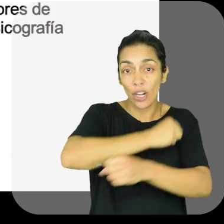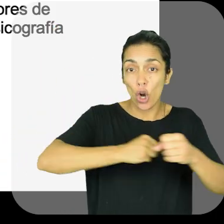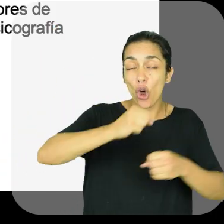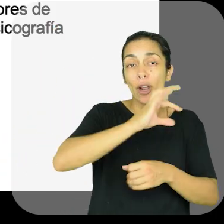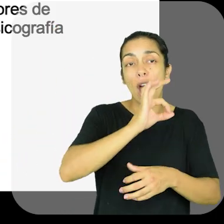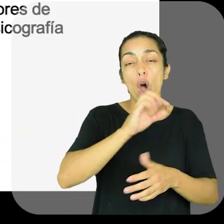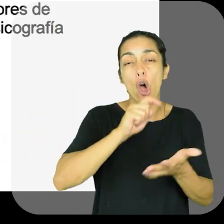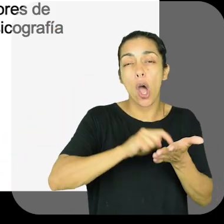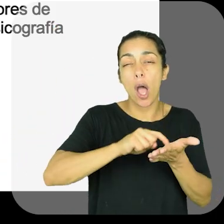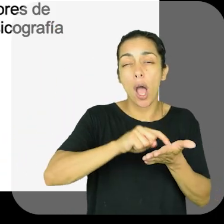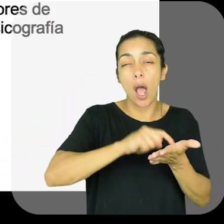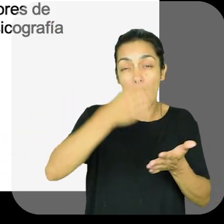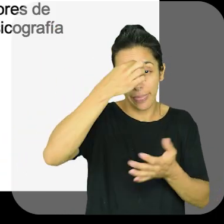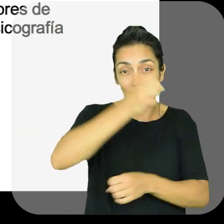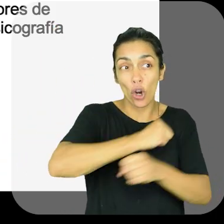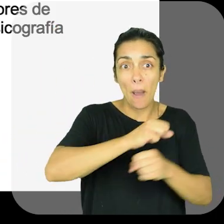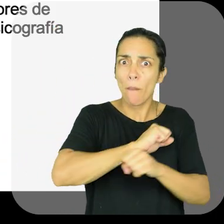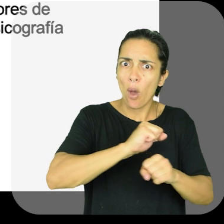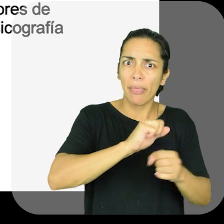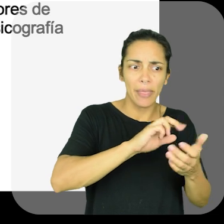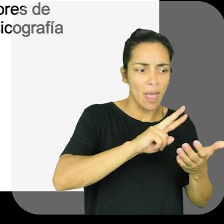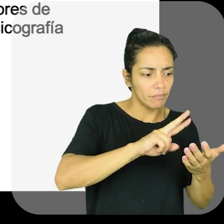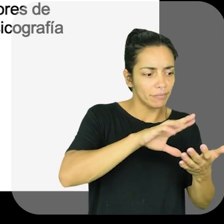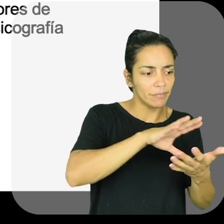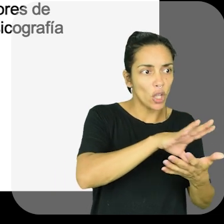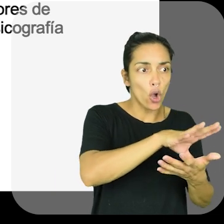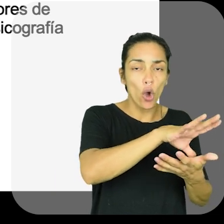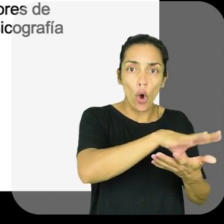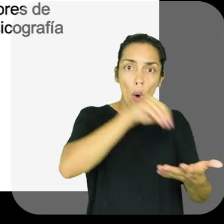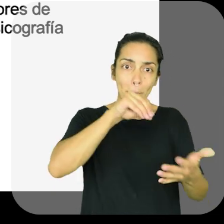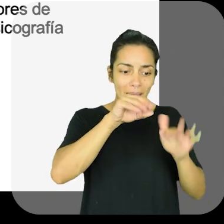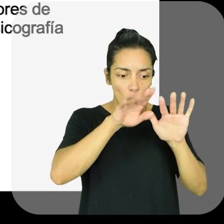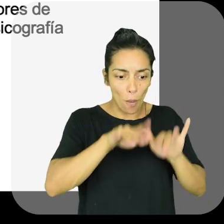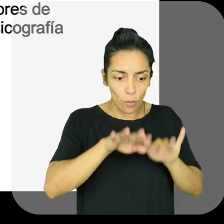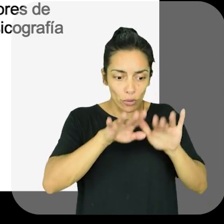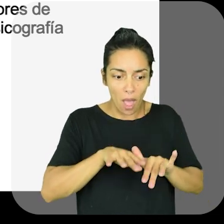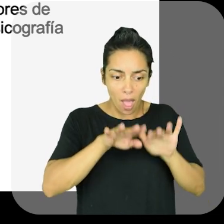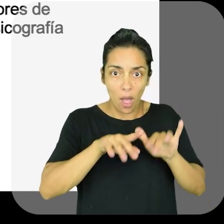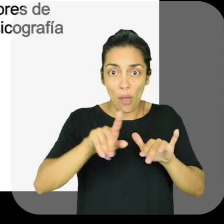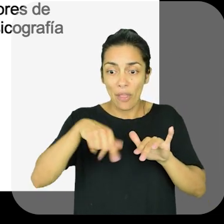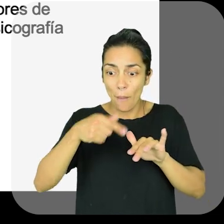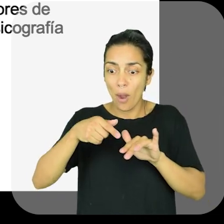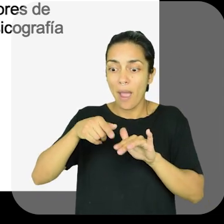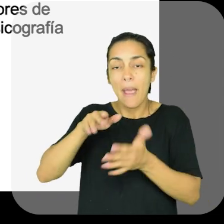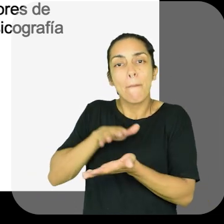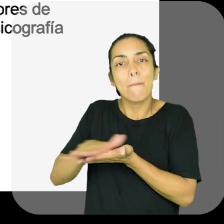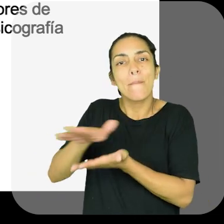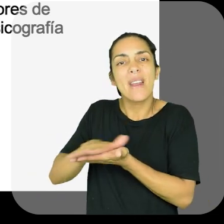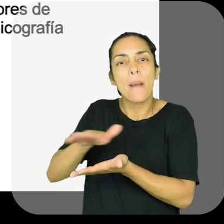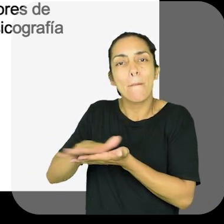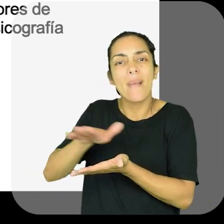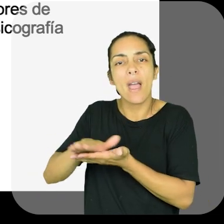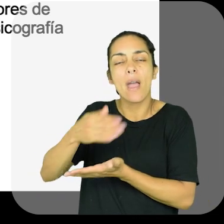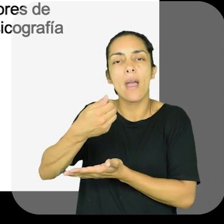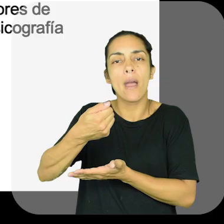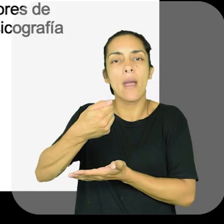ha permitido transcribir esas partituras en el computador y luego imprimirlas con una impresora braille. Pero